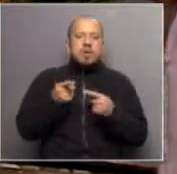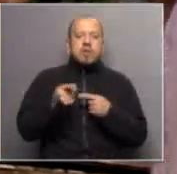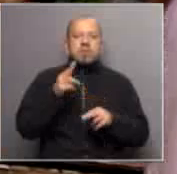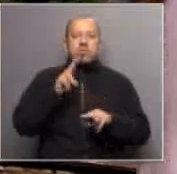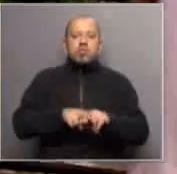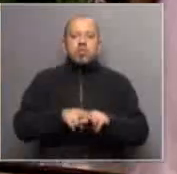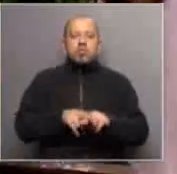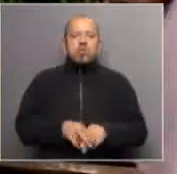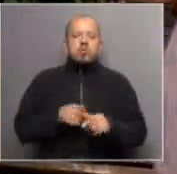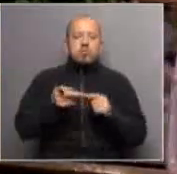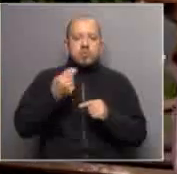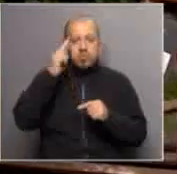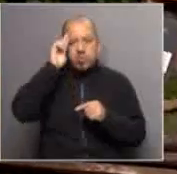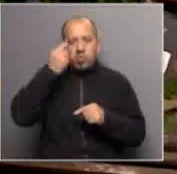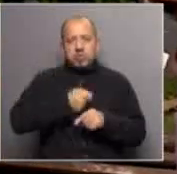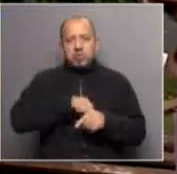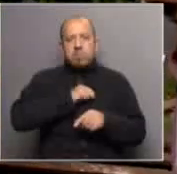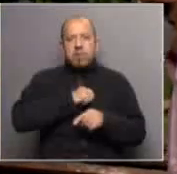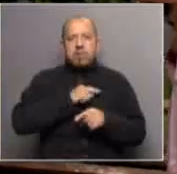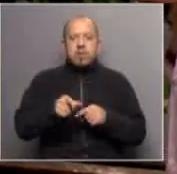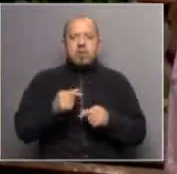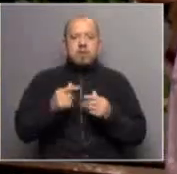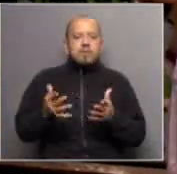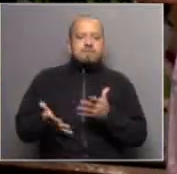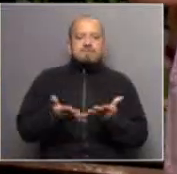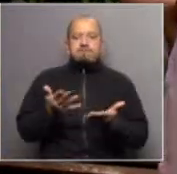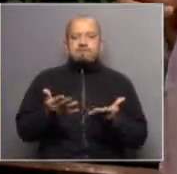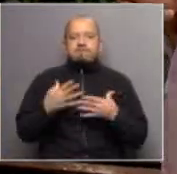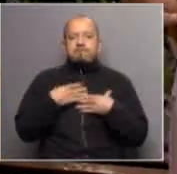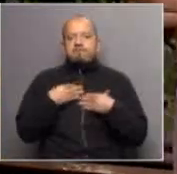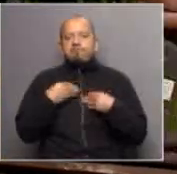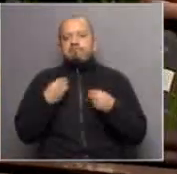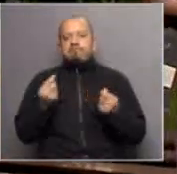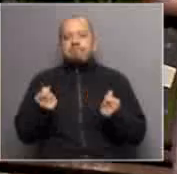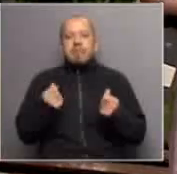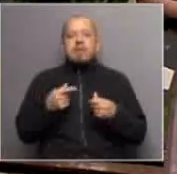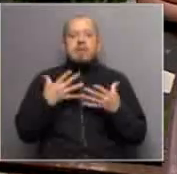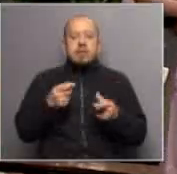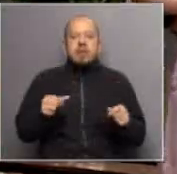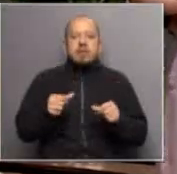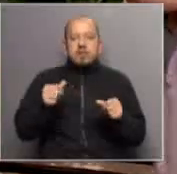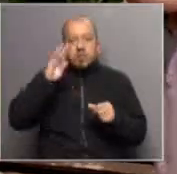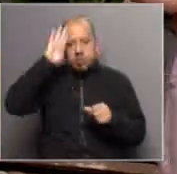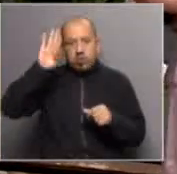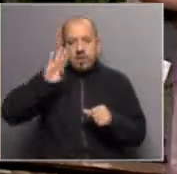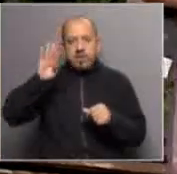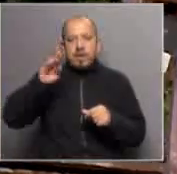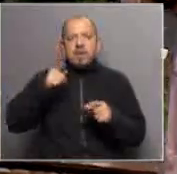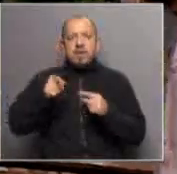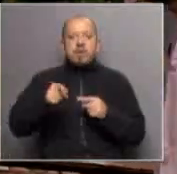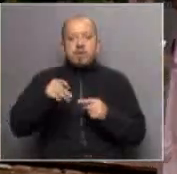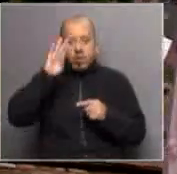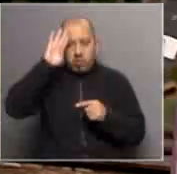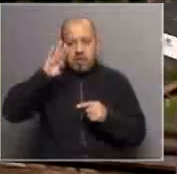morir. Tanto uruguayos como españoles. Él tenía esa cosa, ¿no? Ese sentimiento. Entonces quería hacerle un homenaje y le hicieron ese homenaje, que fue muy